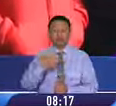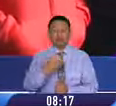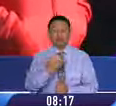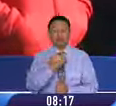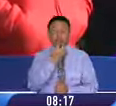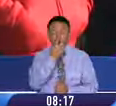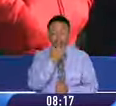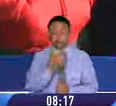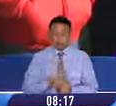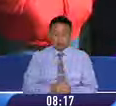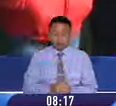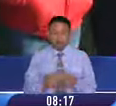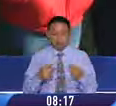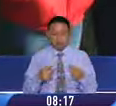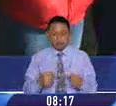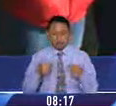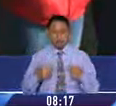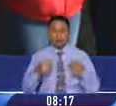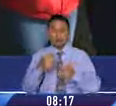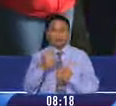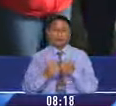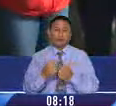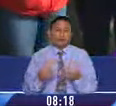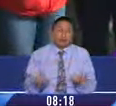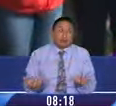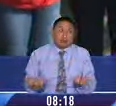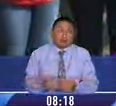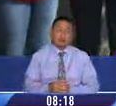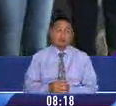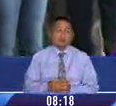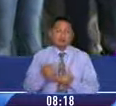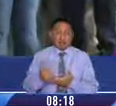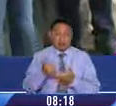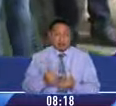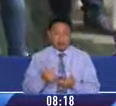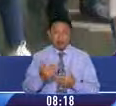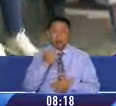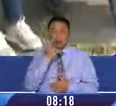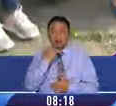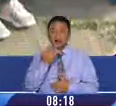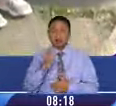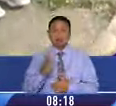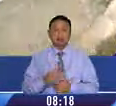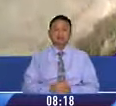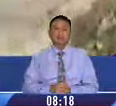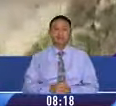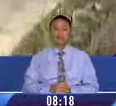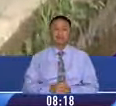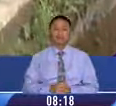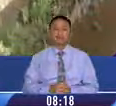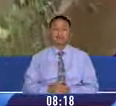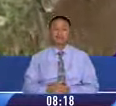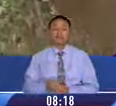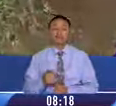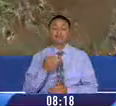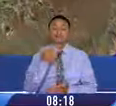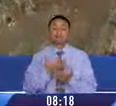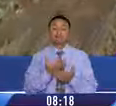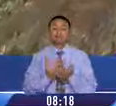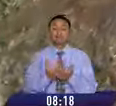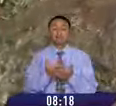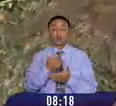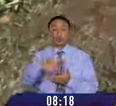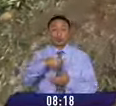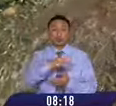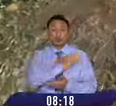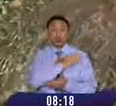porque cada vez tenemos este problema y nadie nos ha dado solución. Gracias a ustedes, mis vecinos, por confiar en nuestro